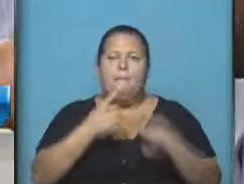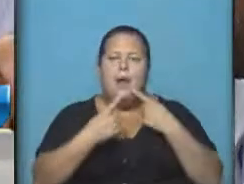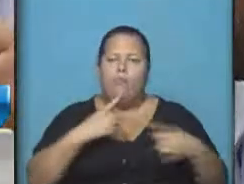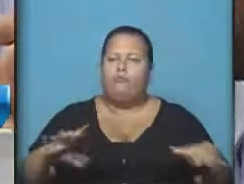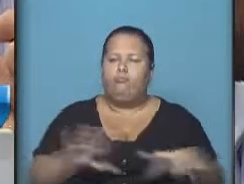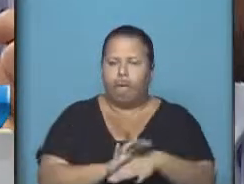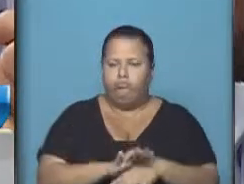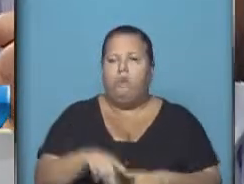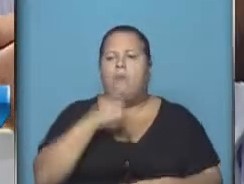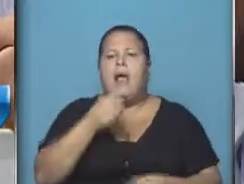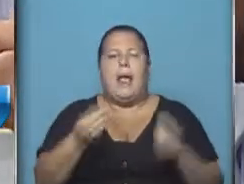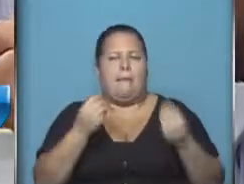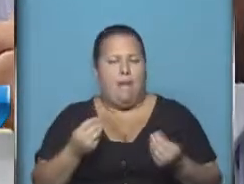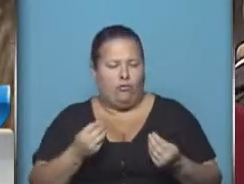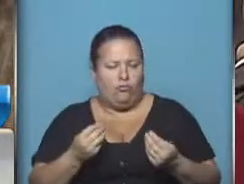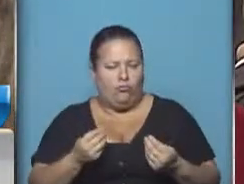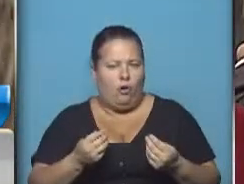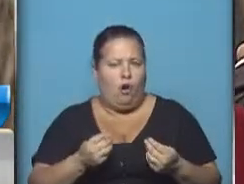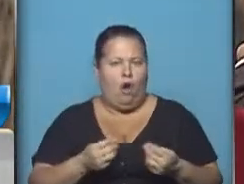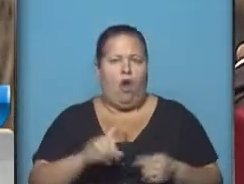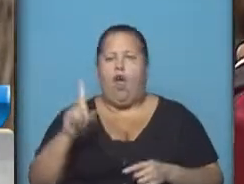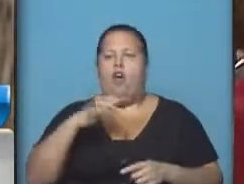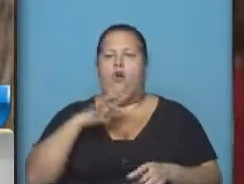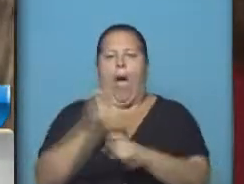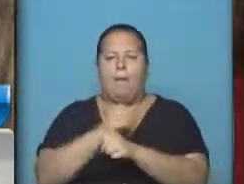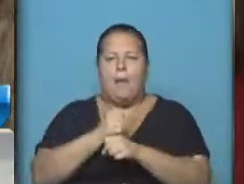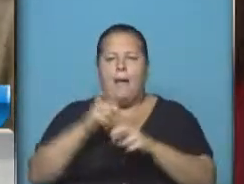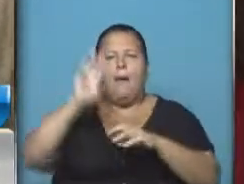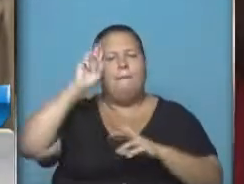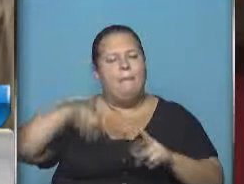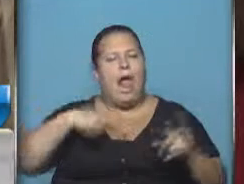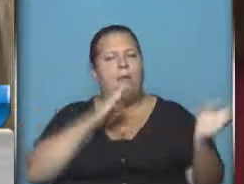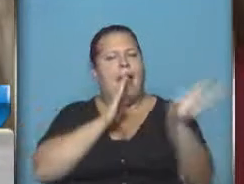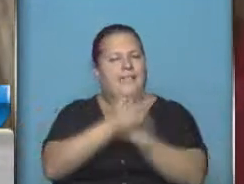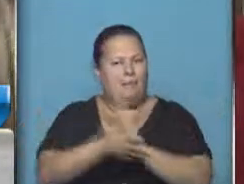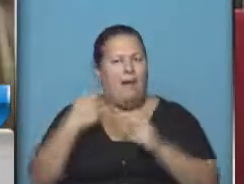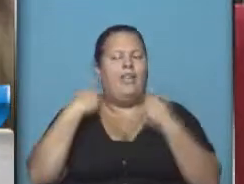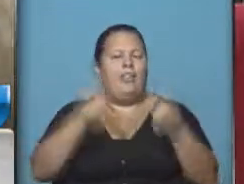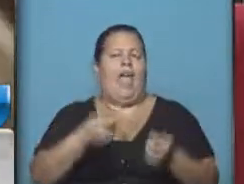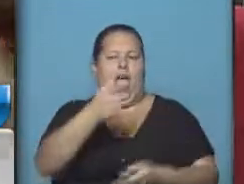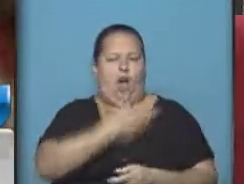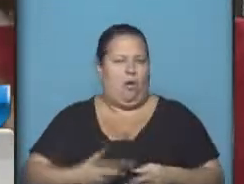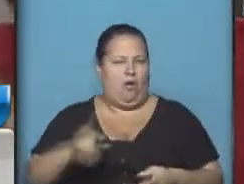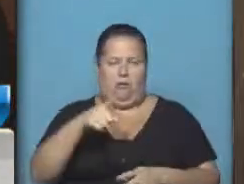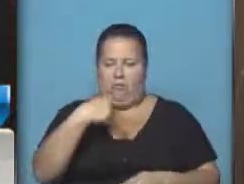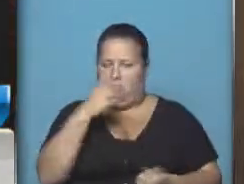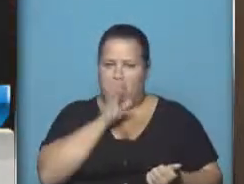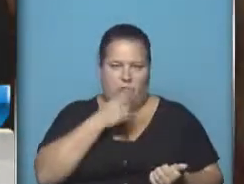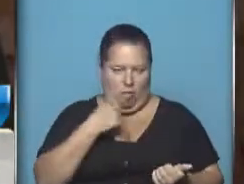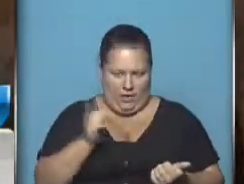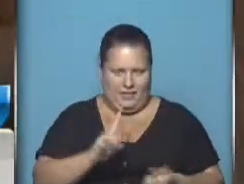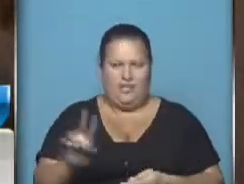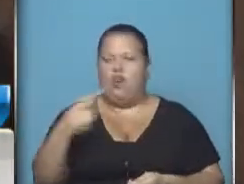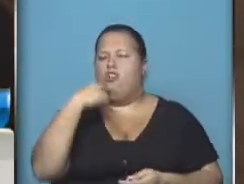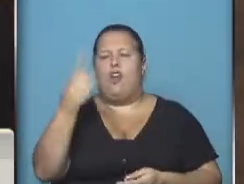concretas, como por ejemplo, ¿qué había pasado con las no aprobaciones de los planes de evacuación que a él le habían llegado como funcionario? No lo respondió. No